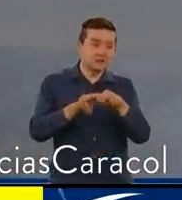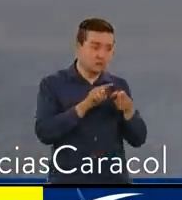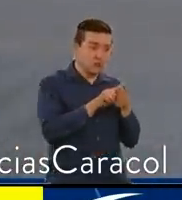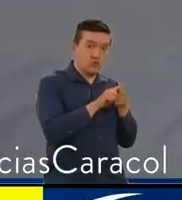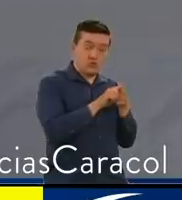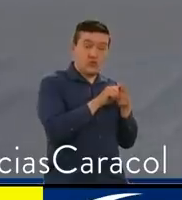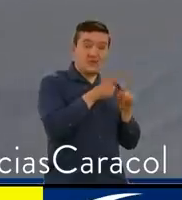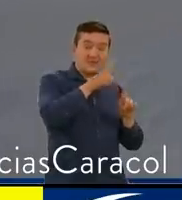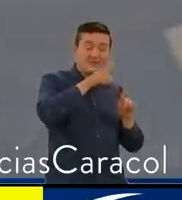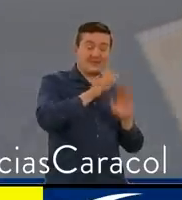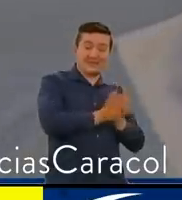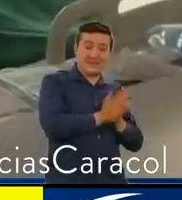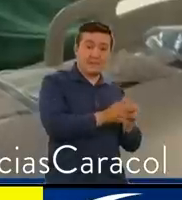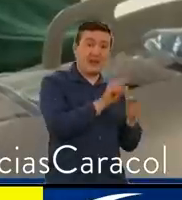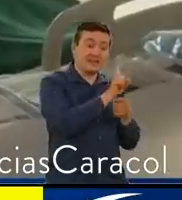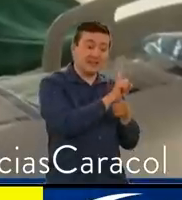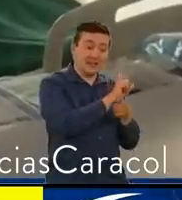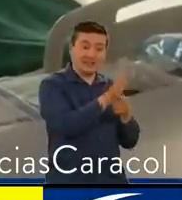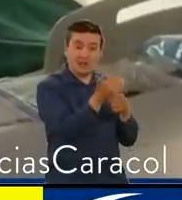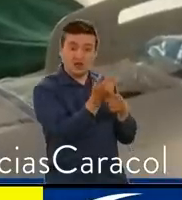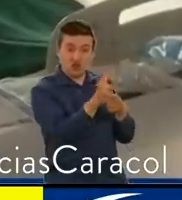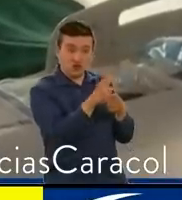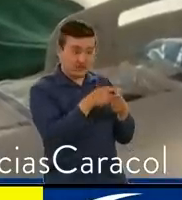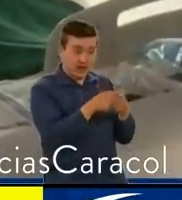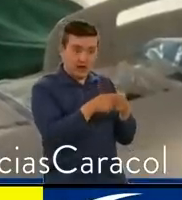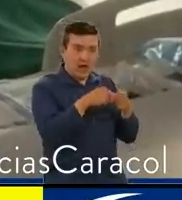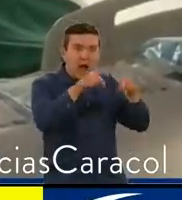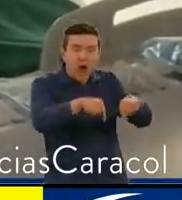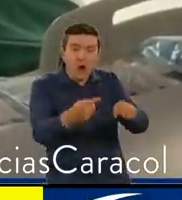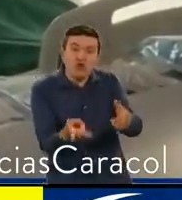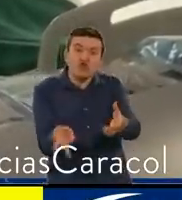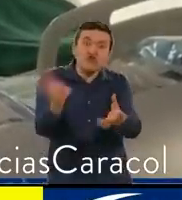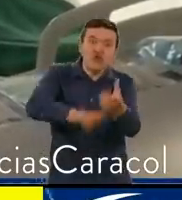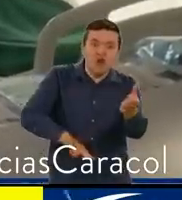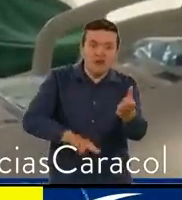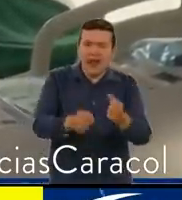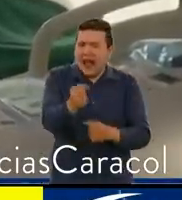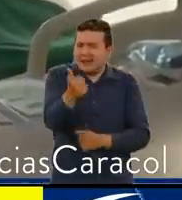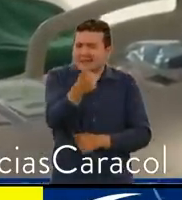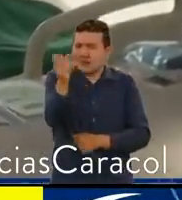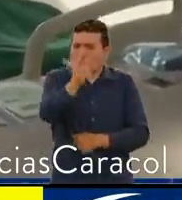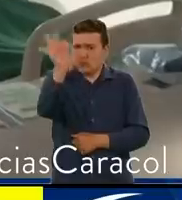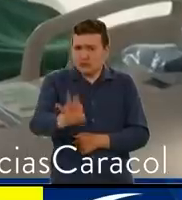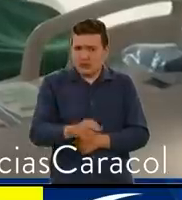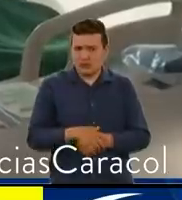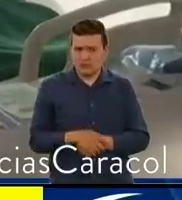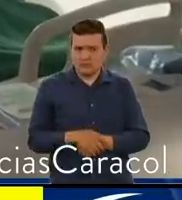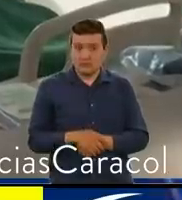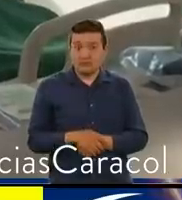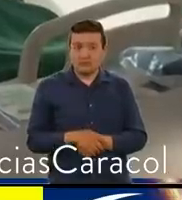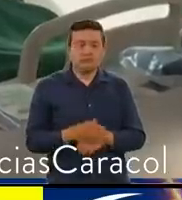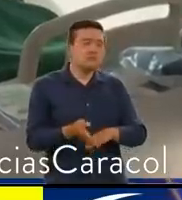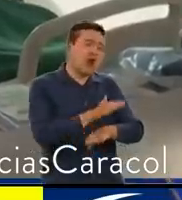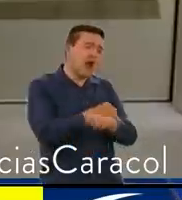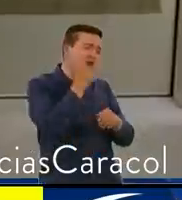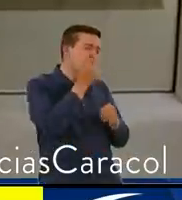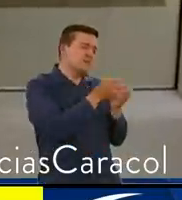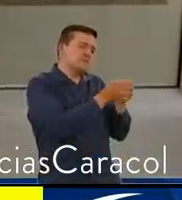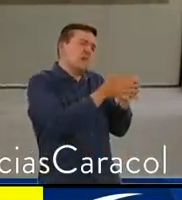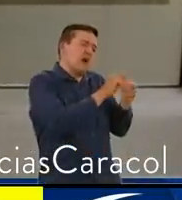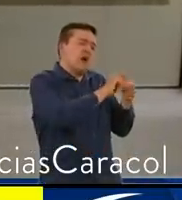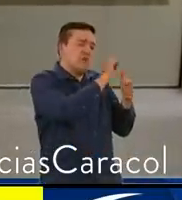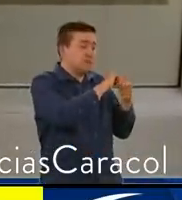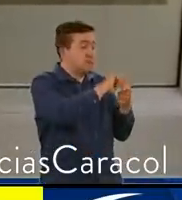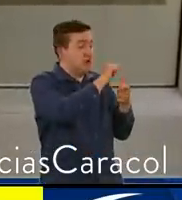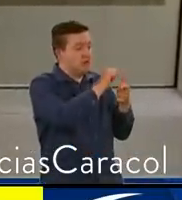doble. Entonces, claro, preverlo no iba a ser fácil porque veníamos en esa meseta. Desde la semana del